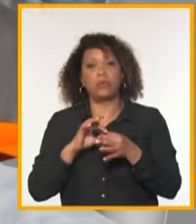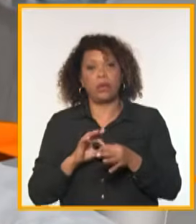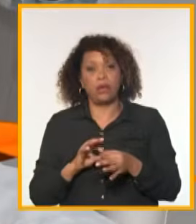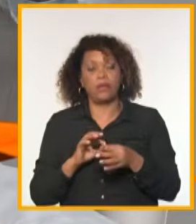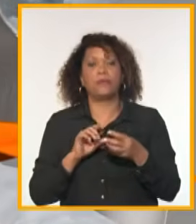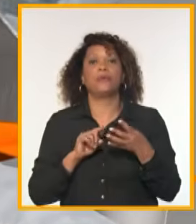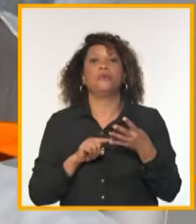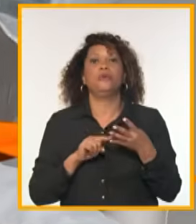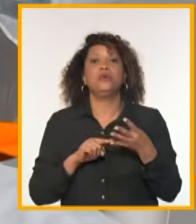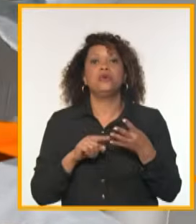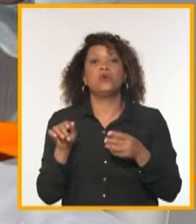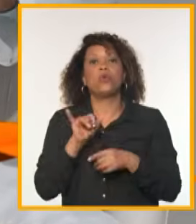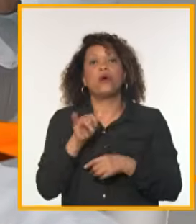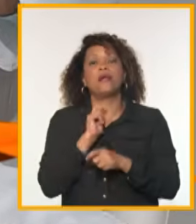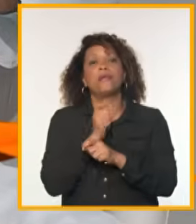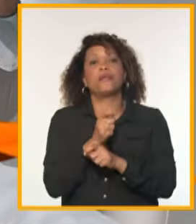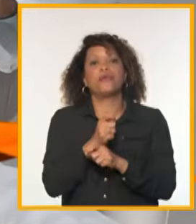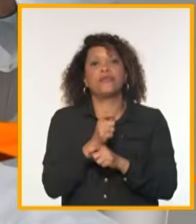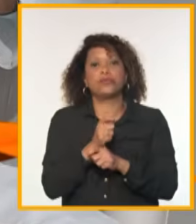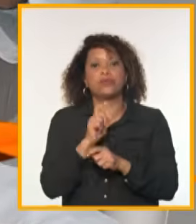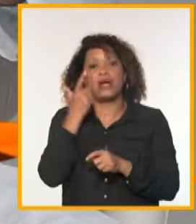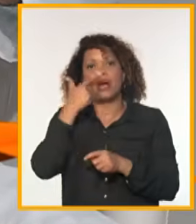soy profesor auxiliar.